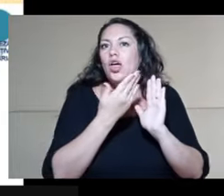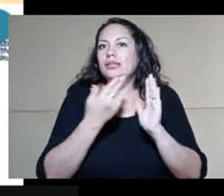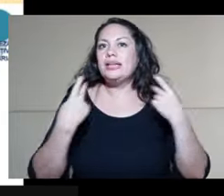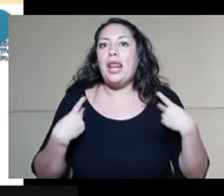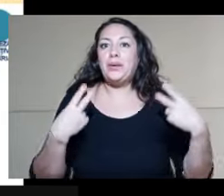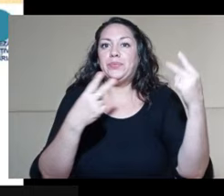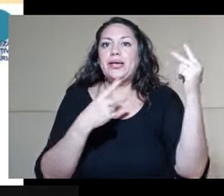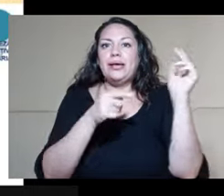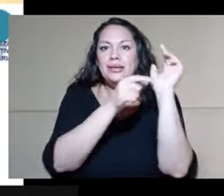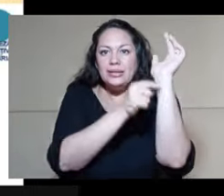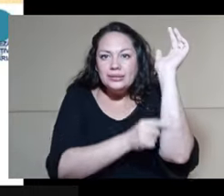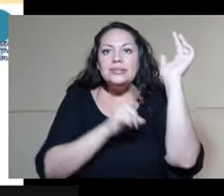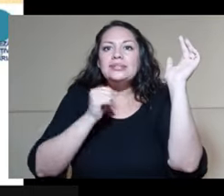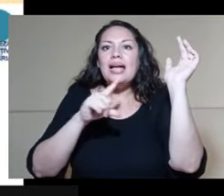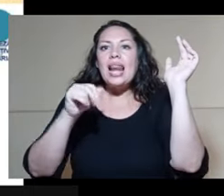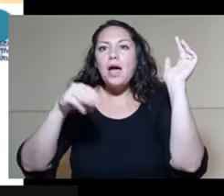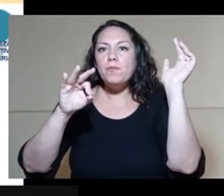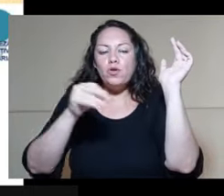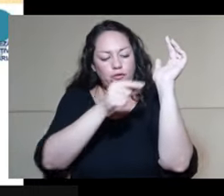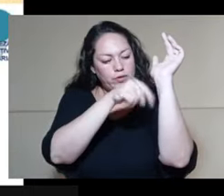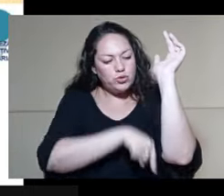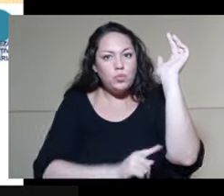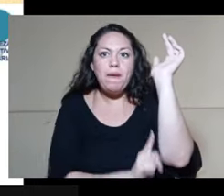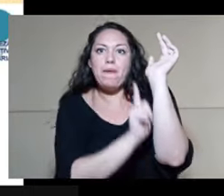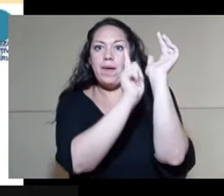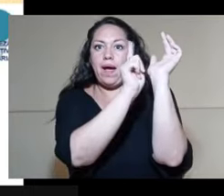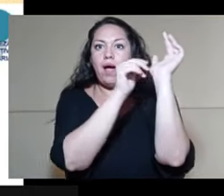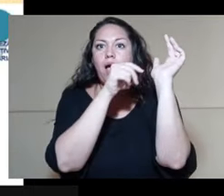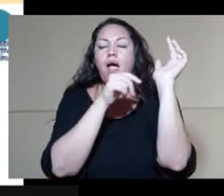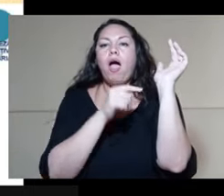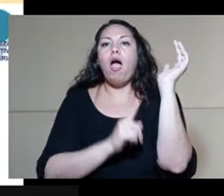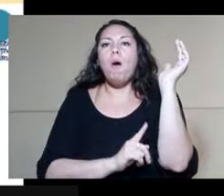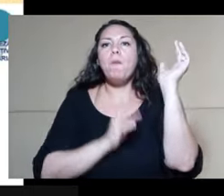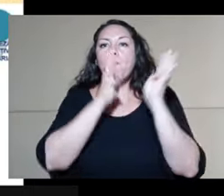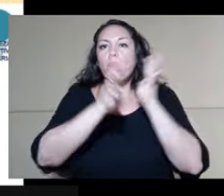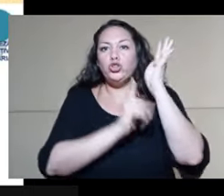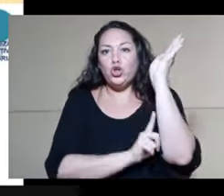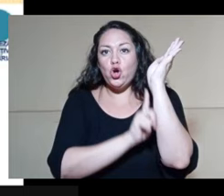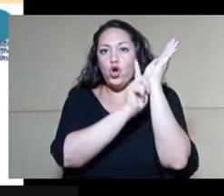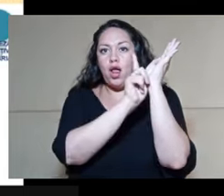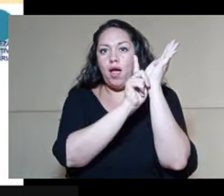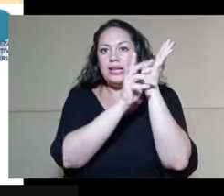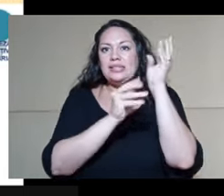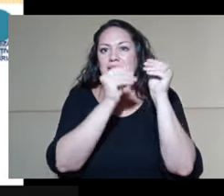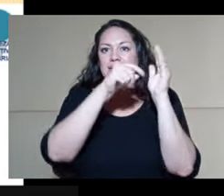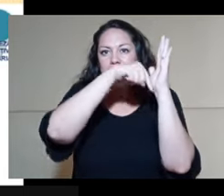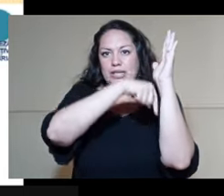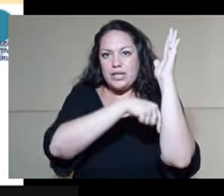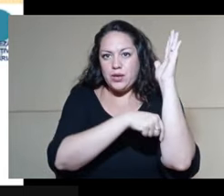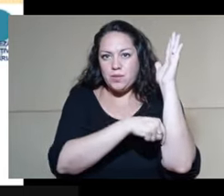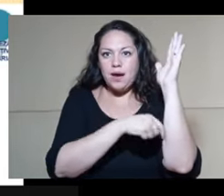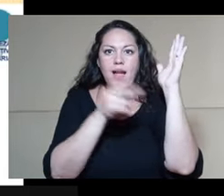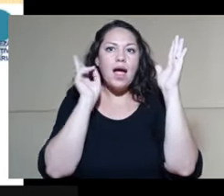las vías pasan por el tálamo. La motora que baja pasa por el tálamo. La sensitiva que sube pasa por el tálamo. La